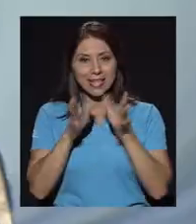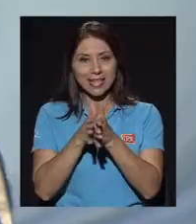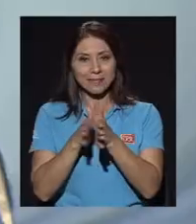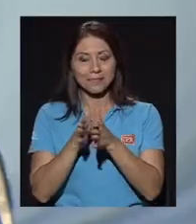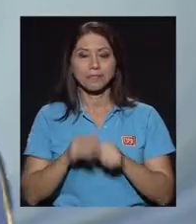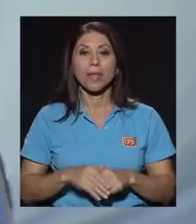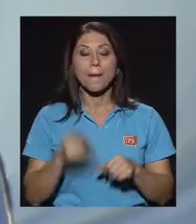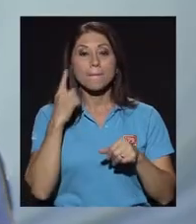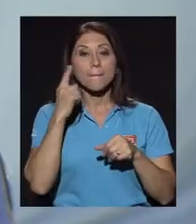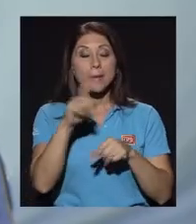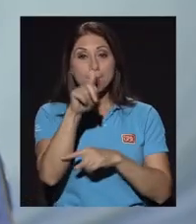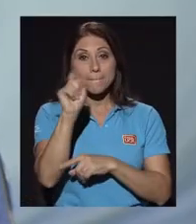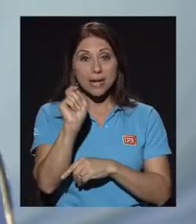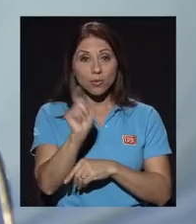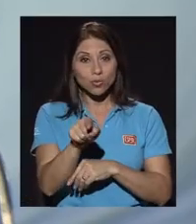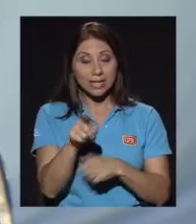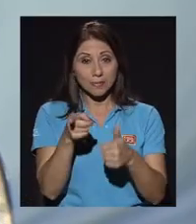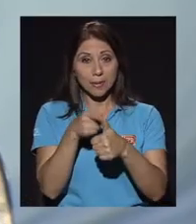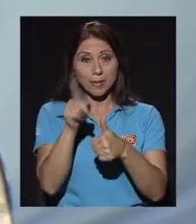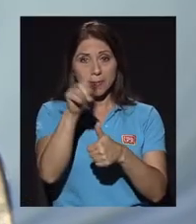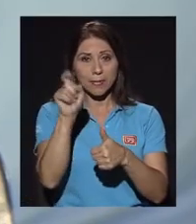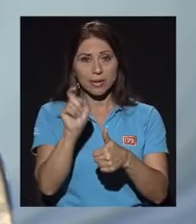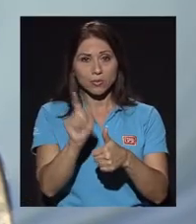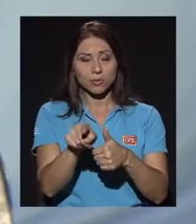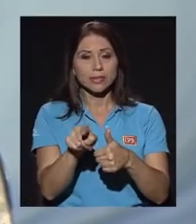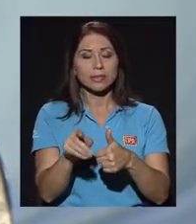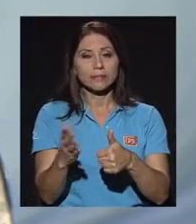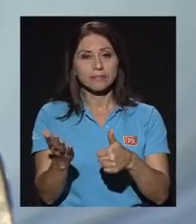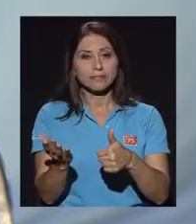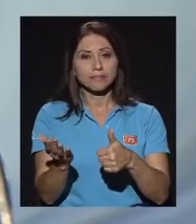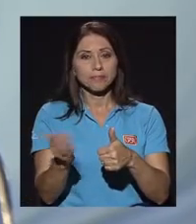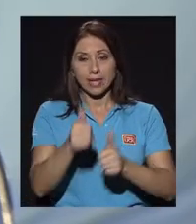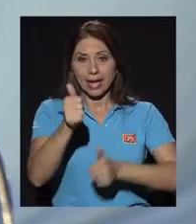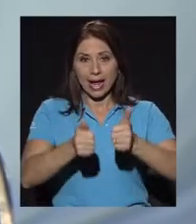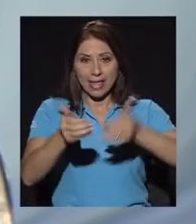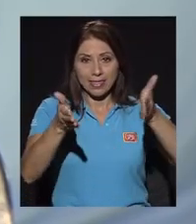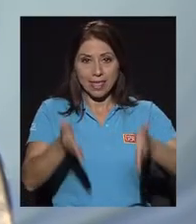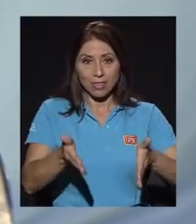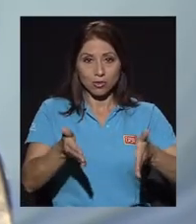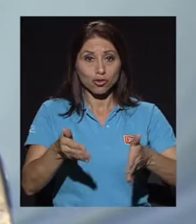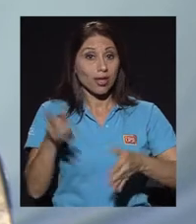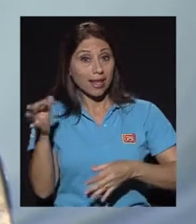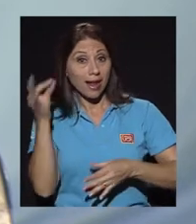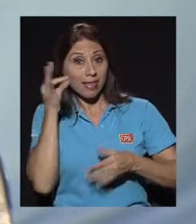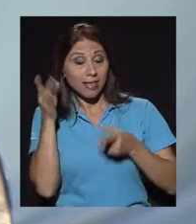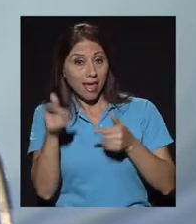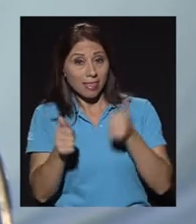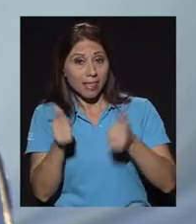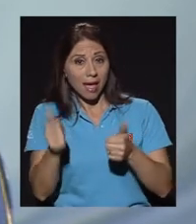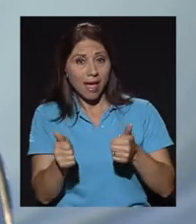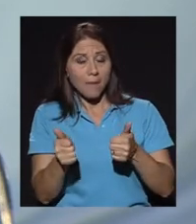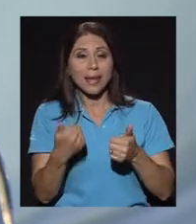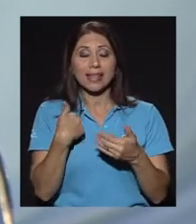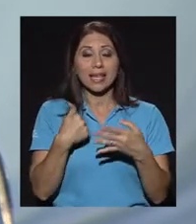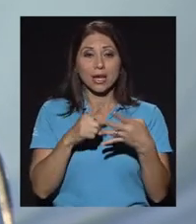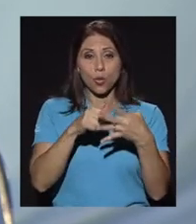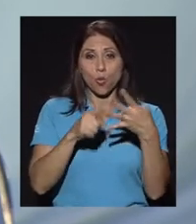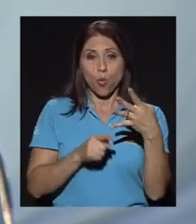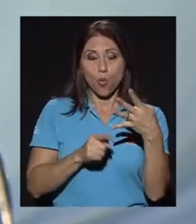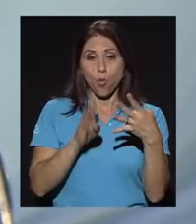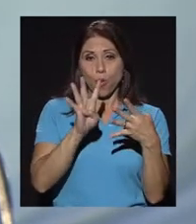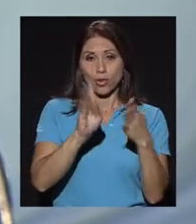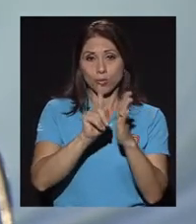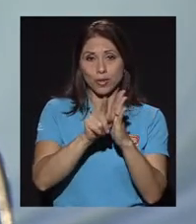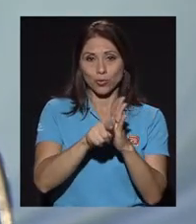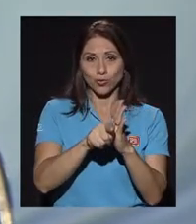Para las preguntas, la primera pregunta, los candidatos y la candidata van a contar con 4 minutos, para los